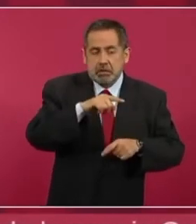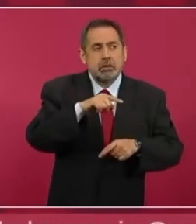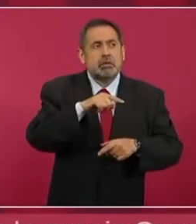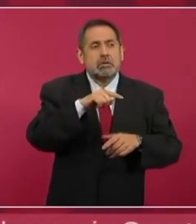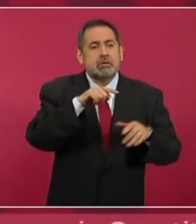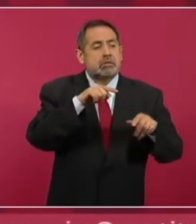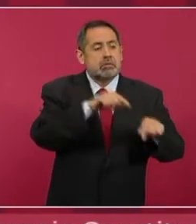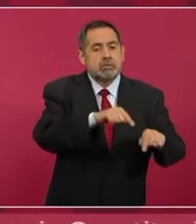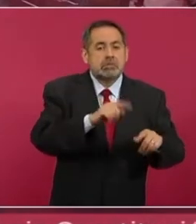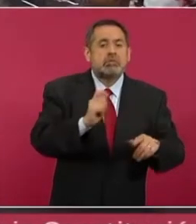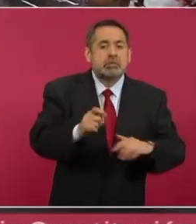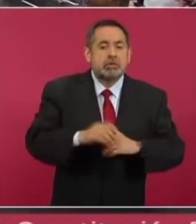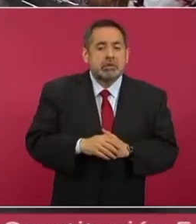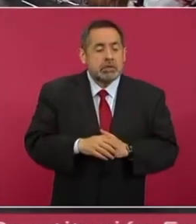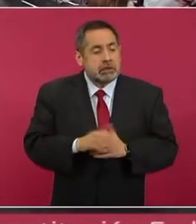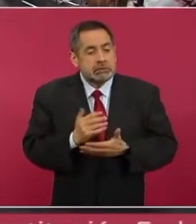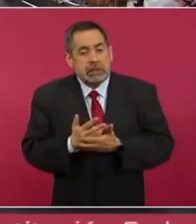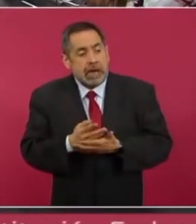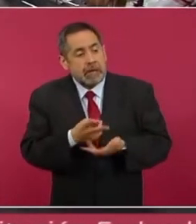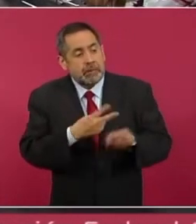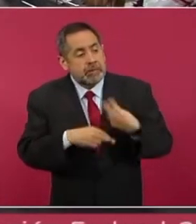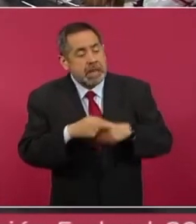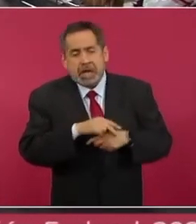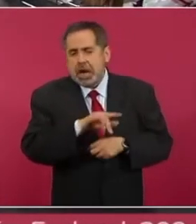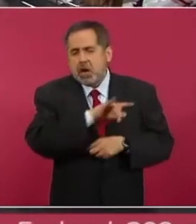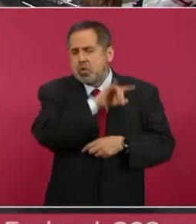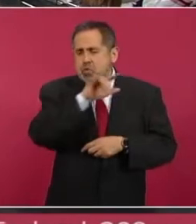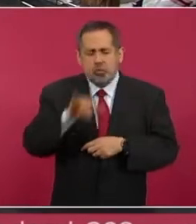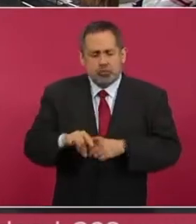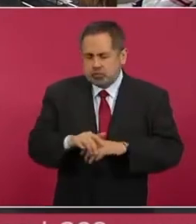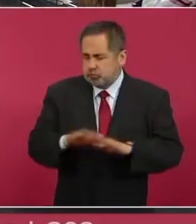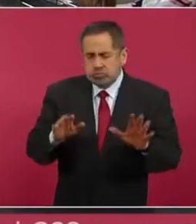Nada más es esperar